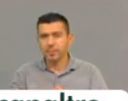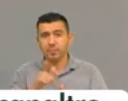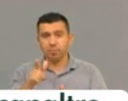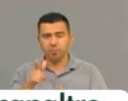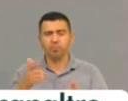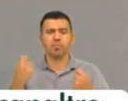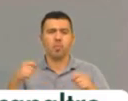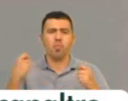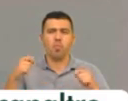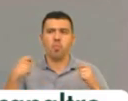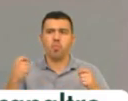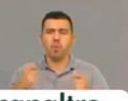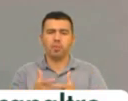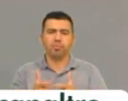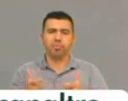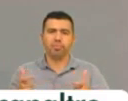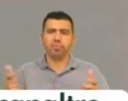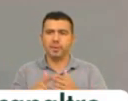cacao al departamento de Santander.